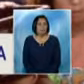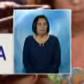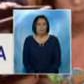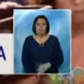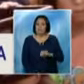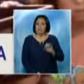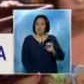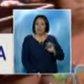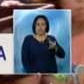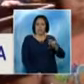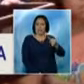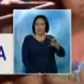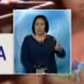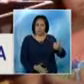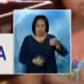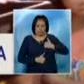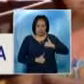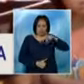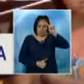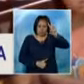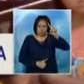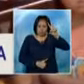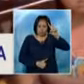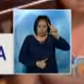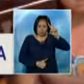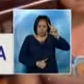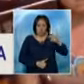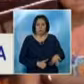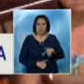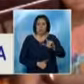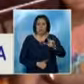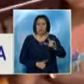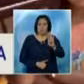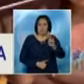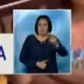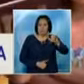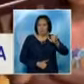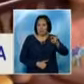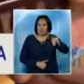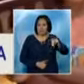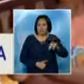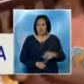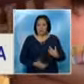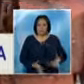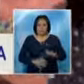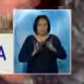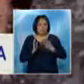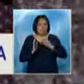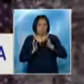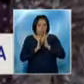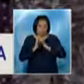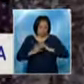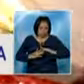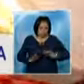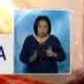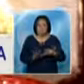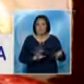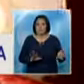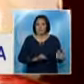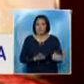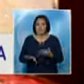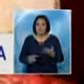Sargento segundo, Ejército del Perú, Lizana Chávez, Brian, ¡descanse en paz! Mientras